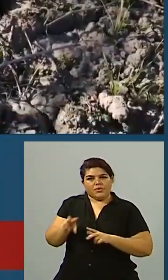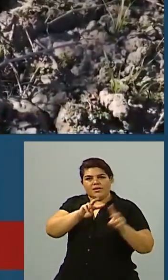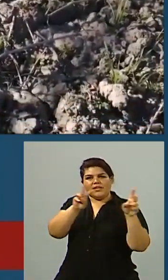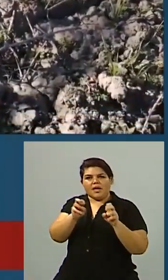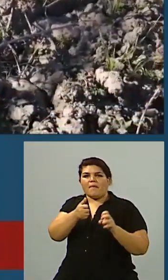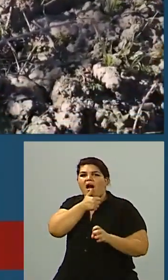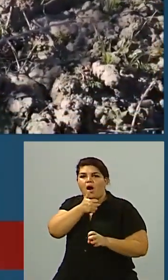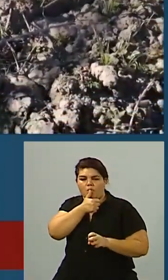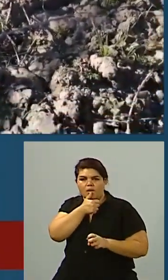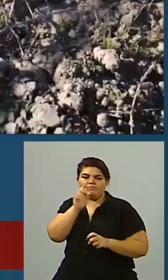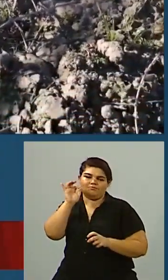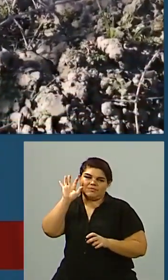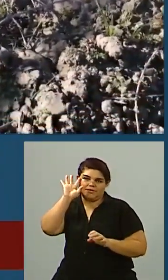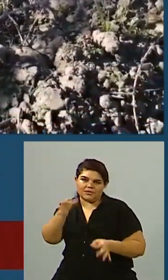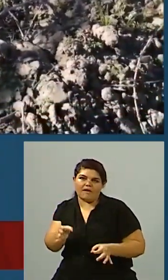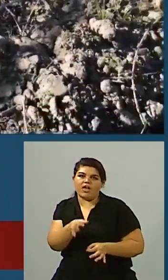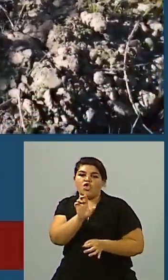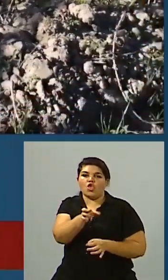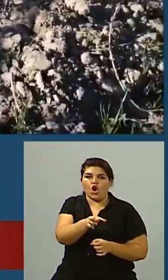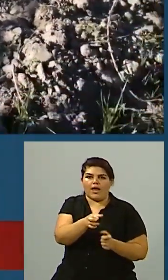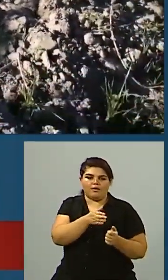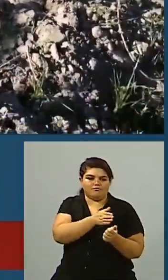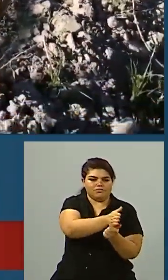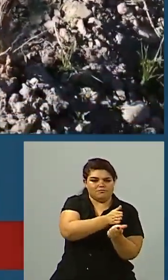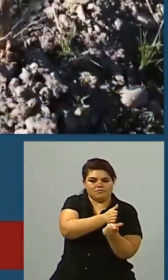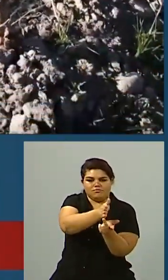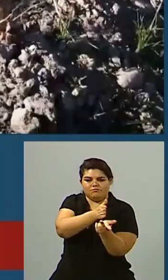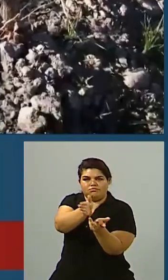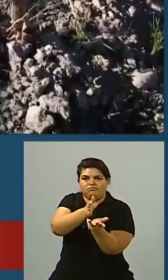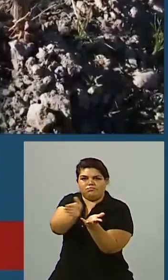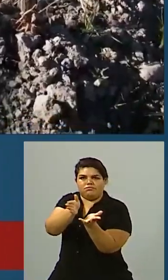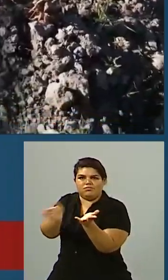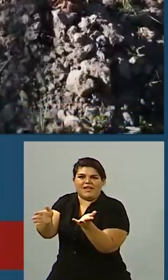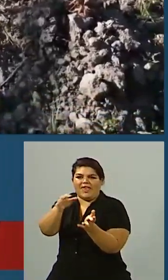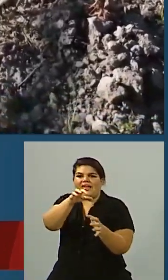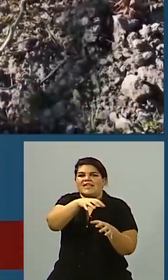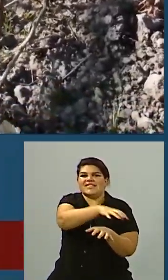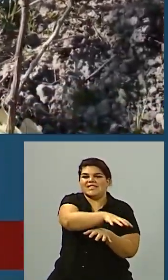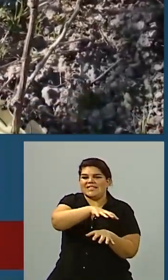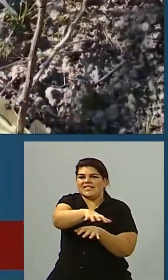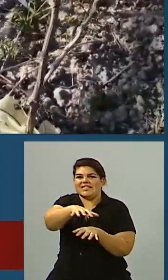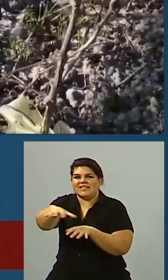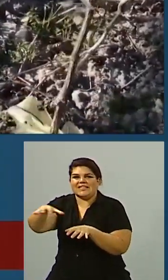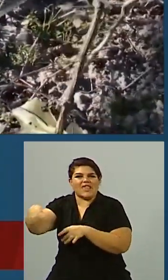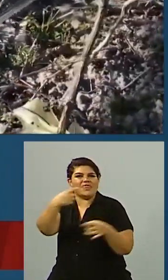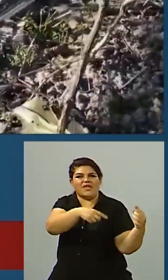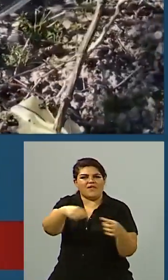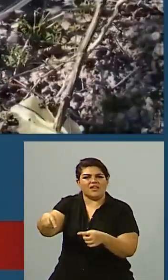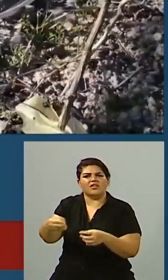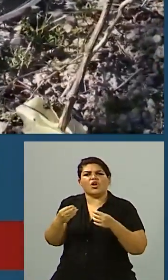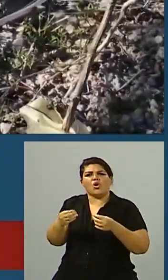sectores productivos, para las economías regionales. ¿Cómo han estado trabajando ustedes? ¿Cuál es el panorama que tiene hoy el sector